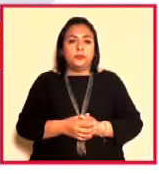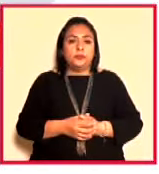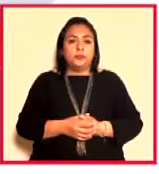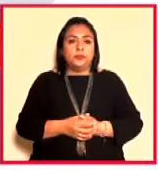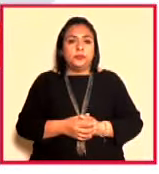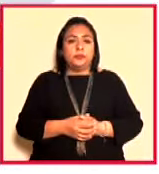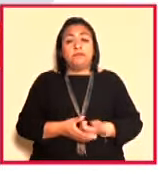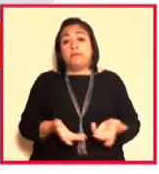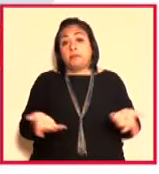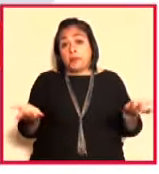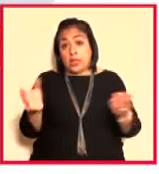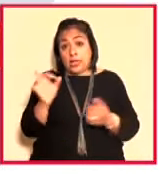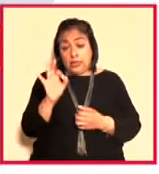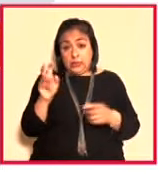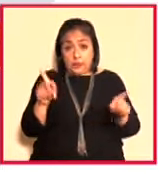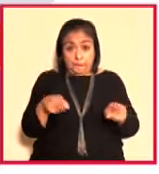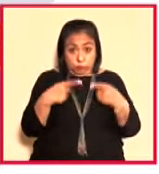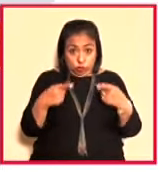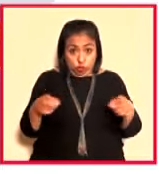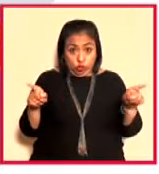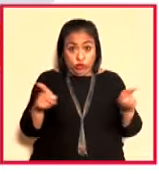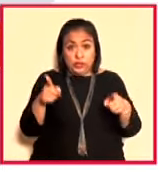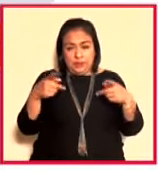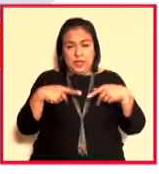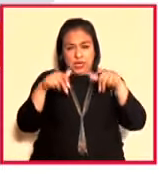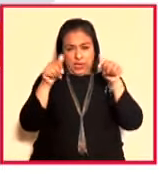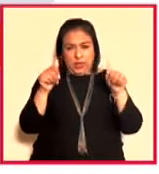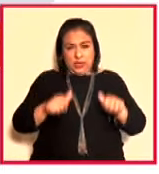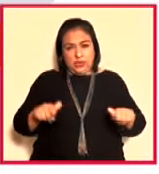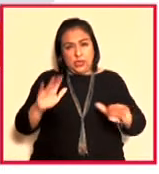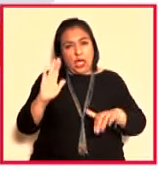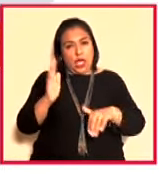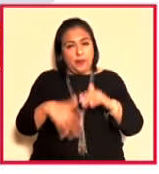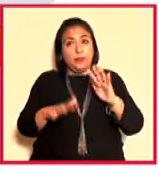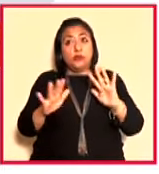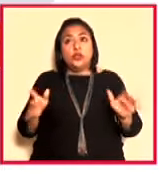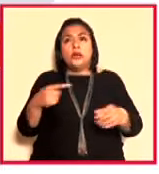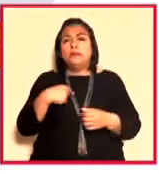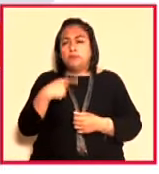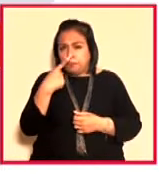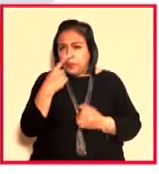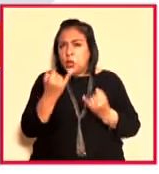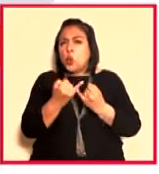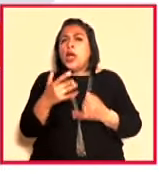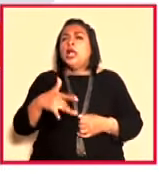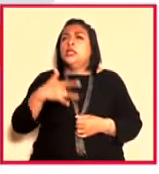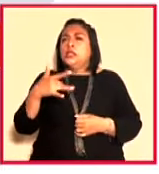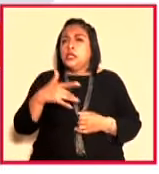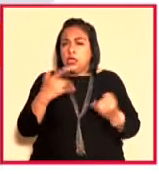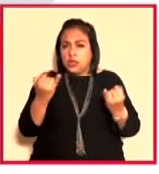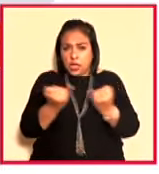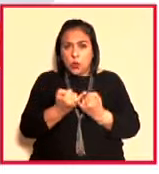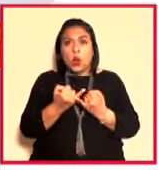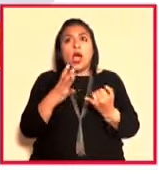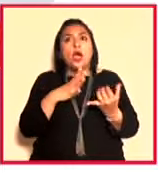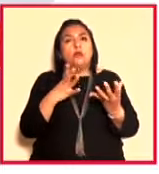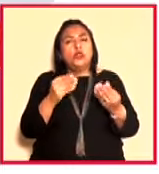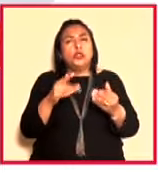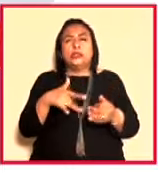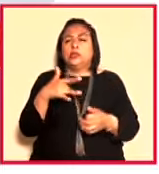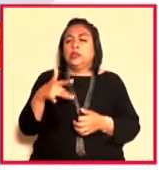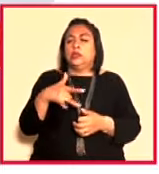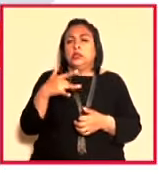Bueno, quizá la música del artista con el que nos despedimos también se huela, se sienta, porque está llena de texturas, de matices. Él